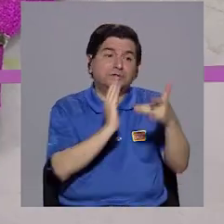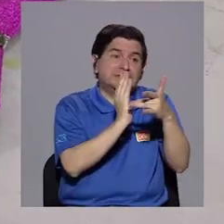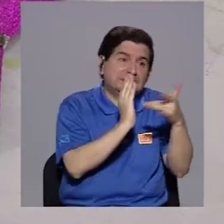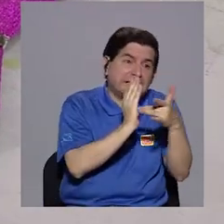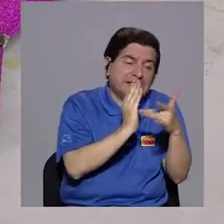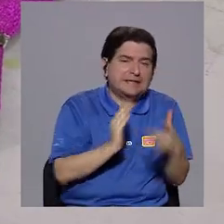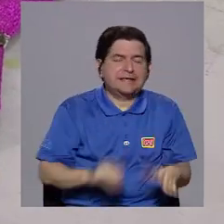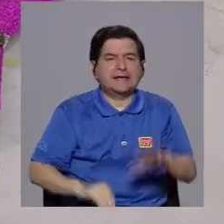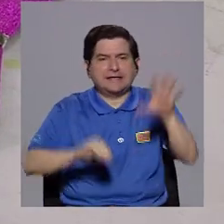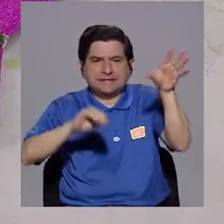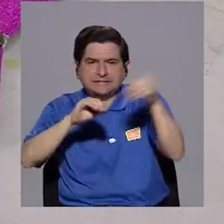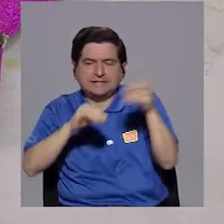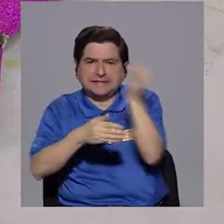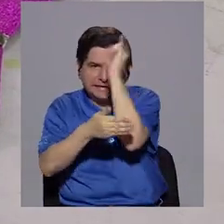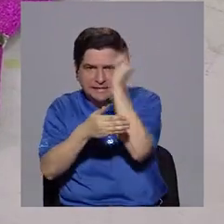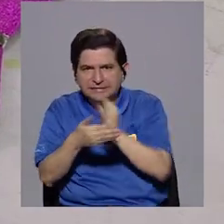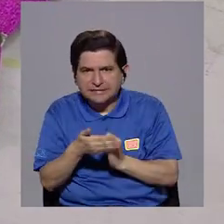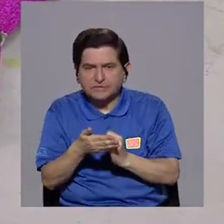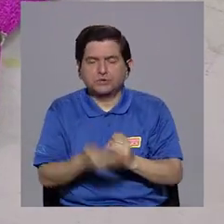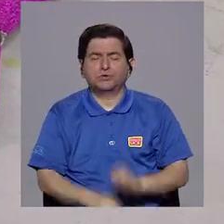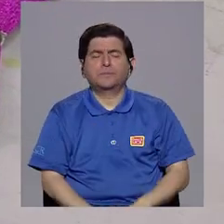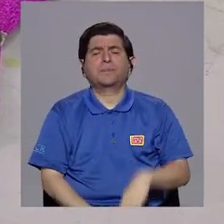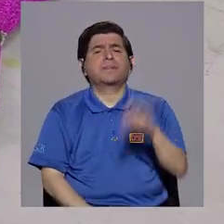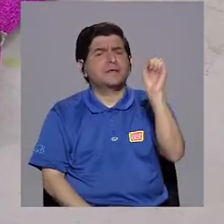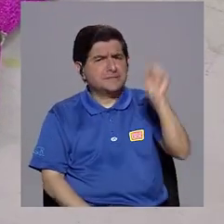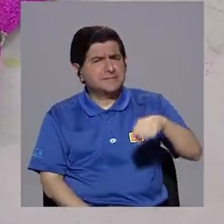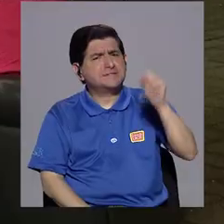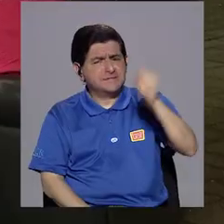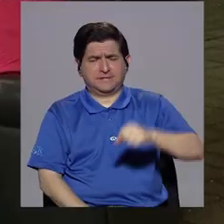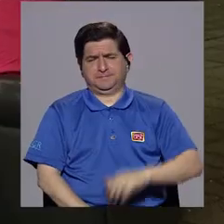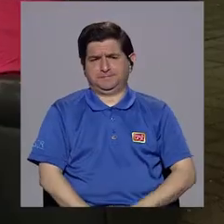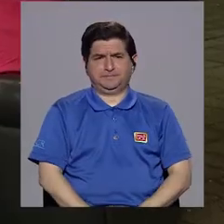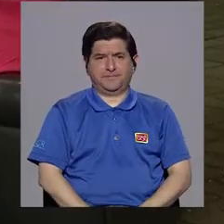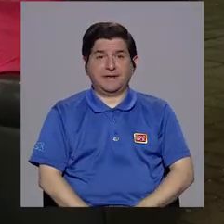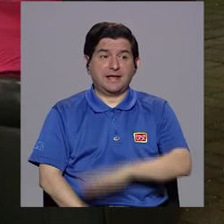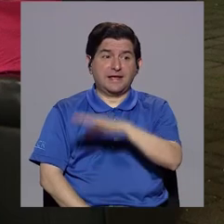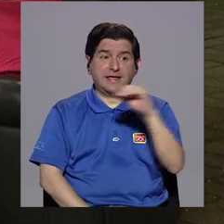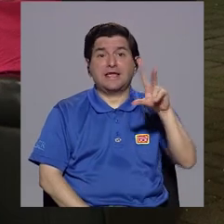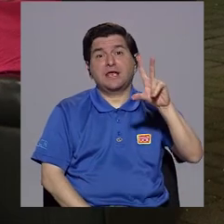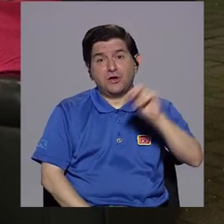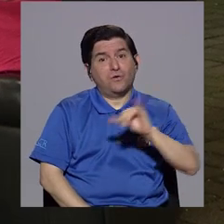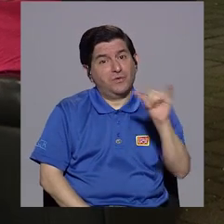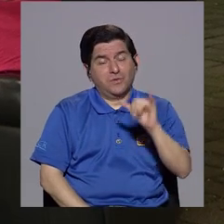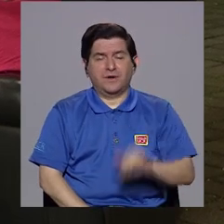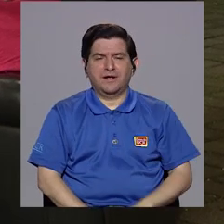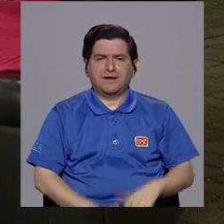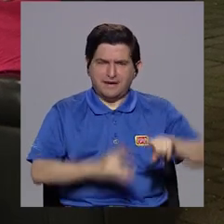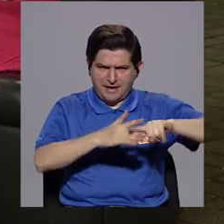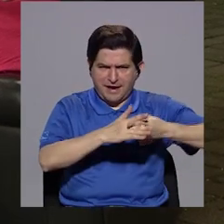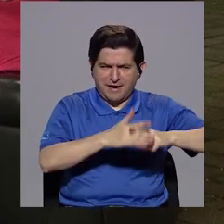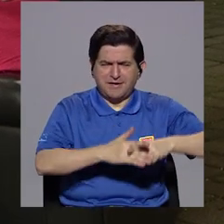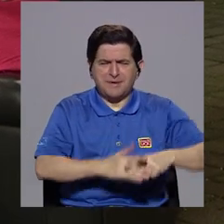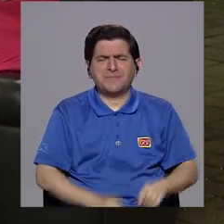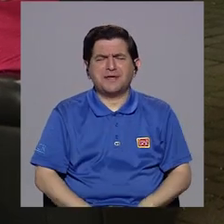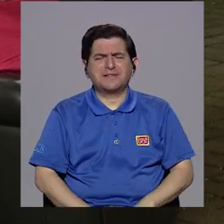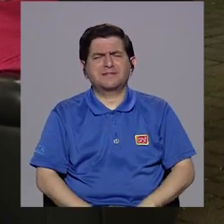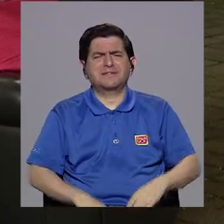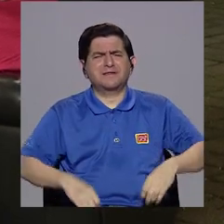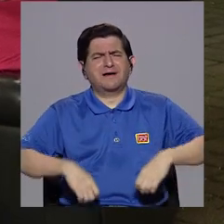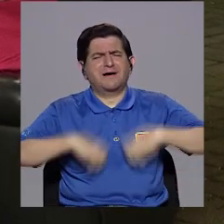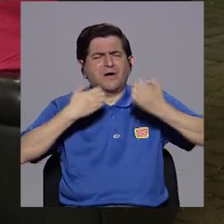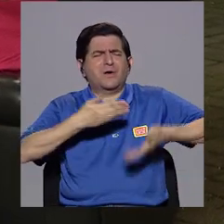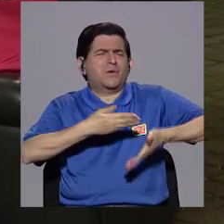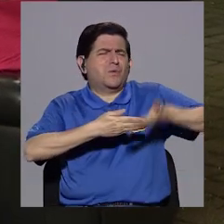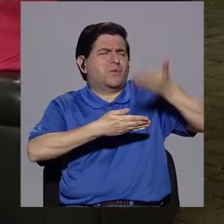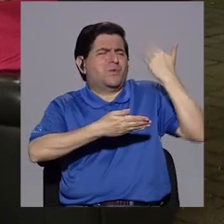de psicología tradicional con arte. Sí. A ver, sí, no. Es una herramienta que existe hace